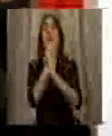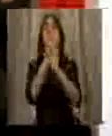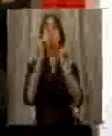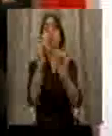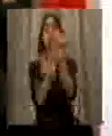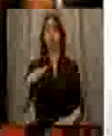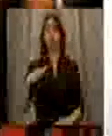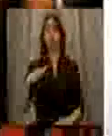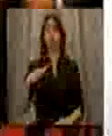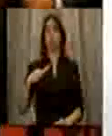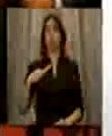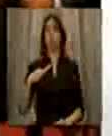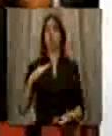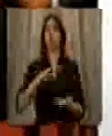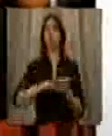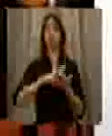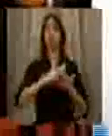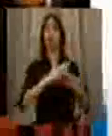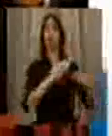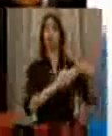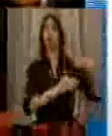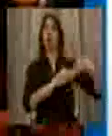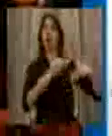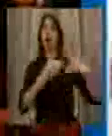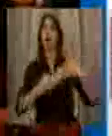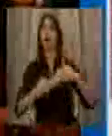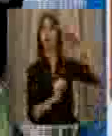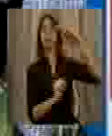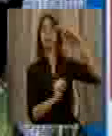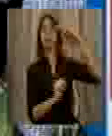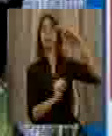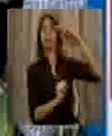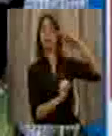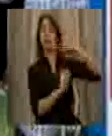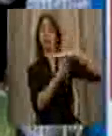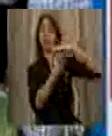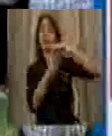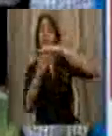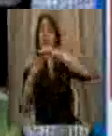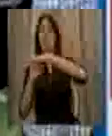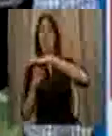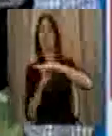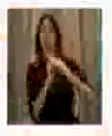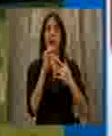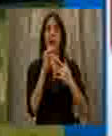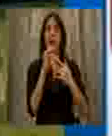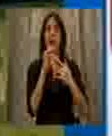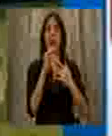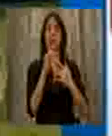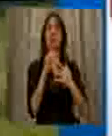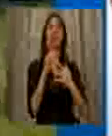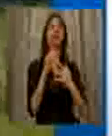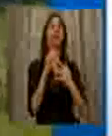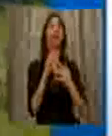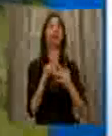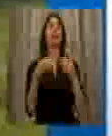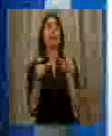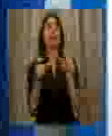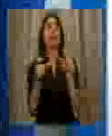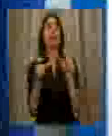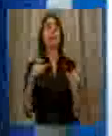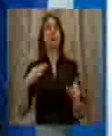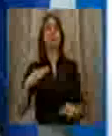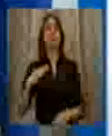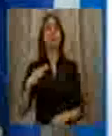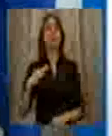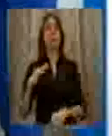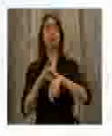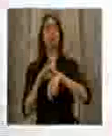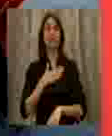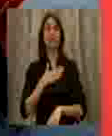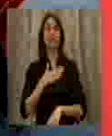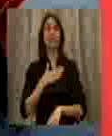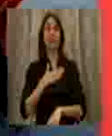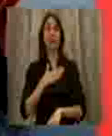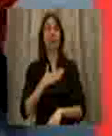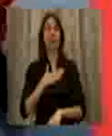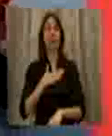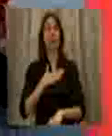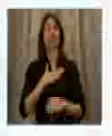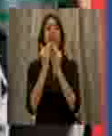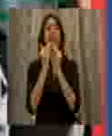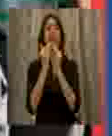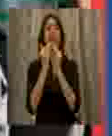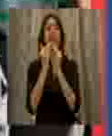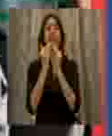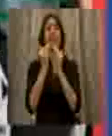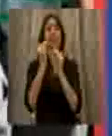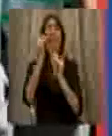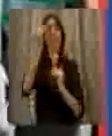de cuánto hemos avanzado en los 7 ejes primordiales: educación, seguridad ciudadana, salud,